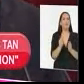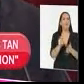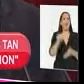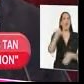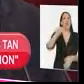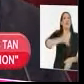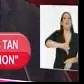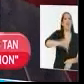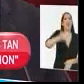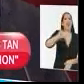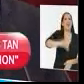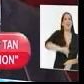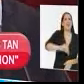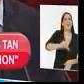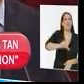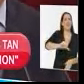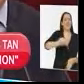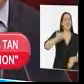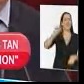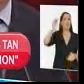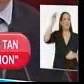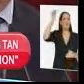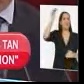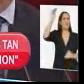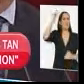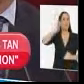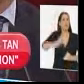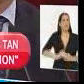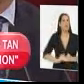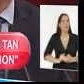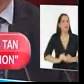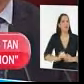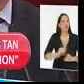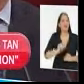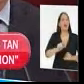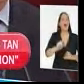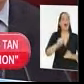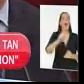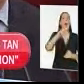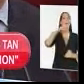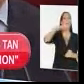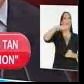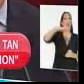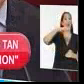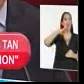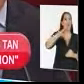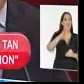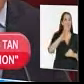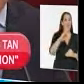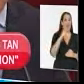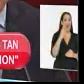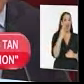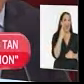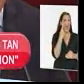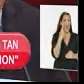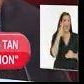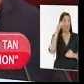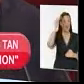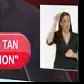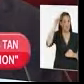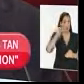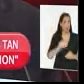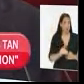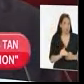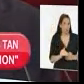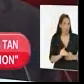Cámara, que es que yo siento que le falta política. Claro. No solo le falta, sino que me da la impresión que hay como una subestimación de la política.